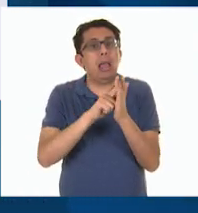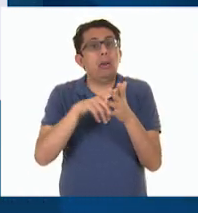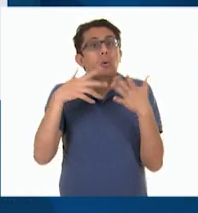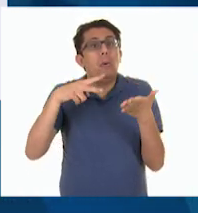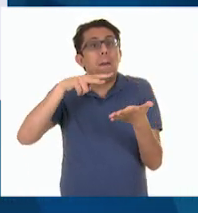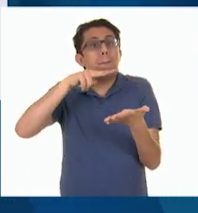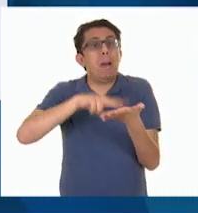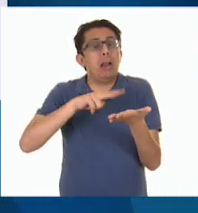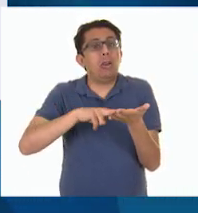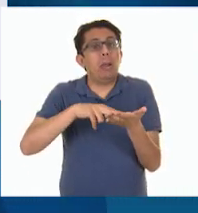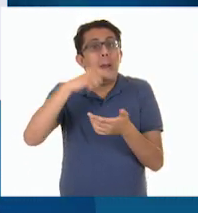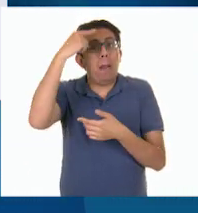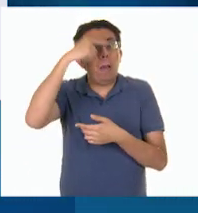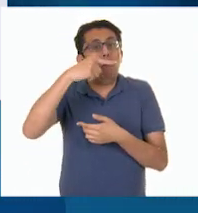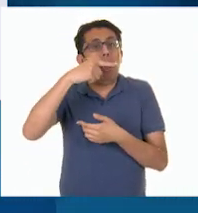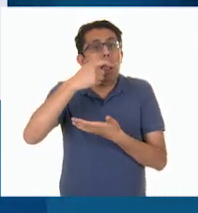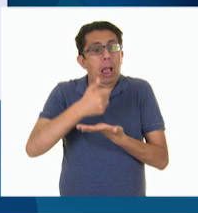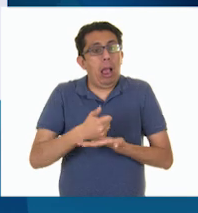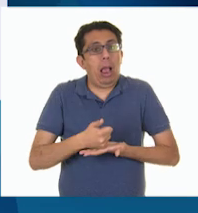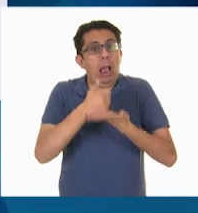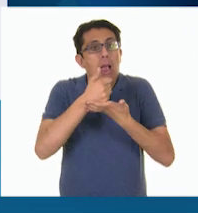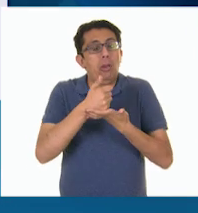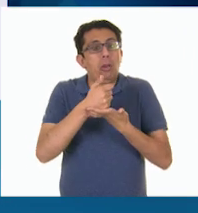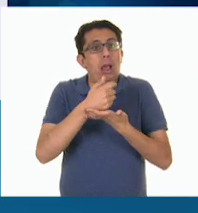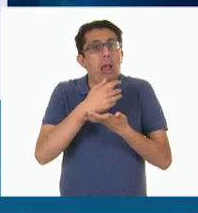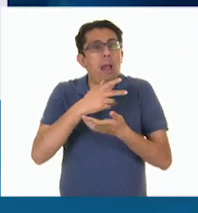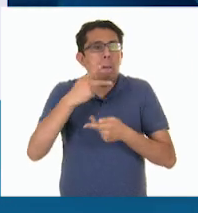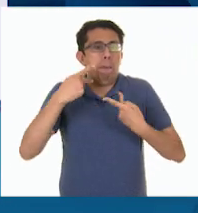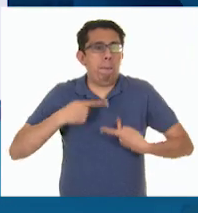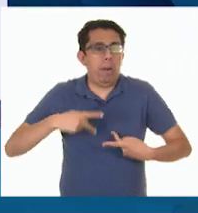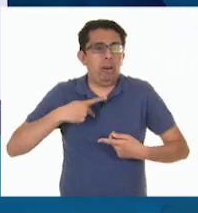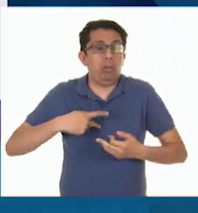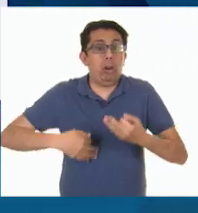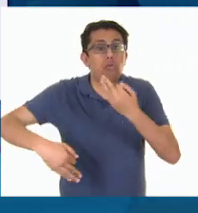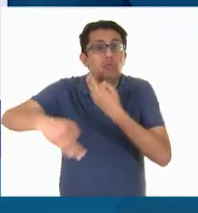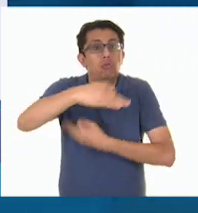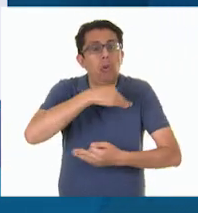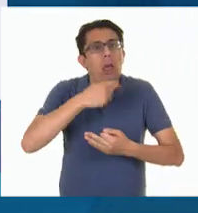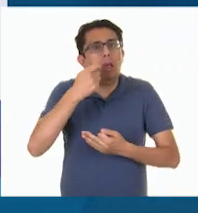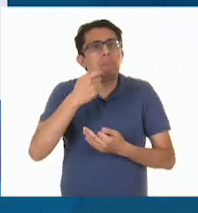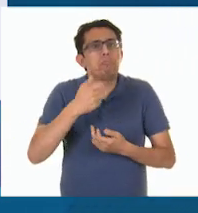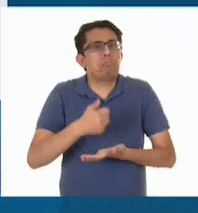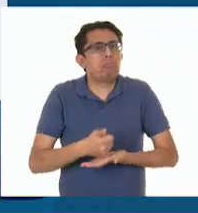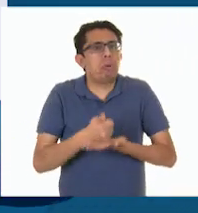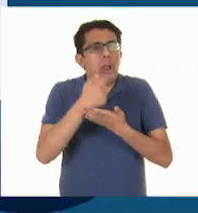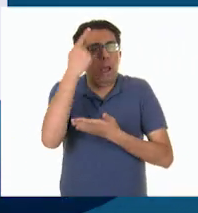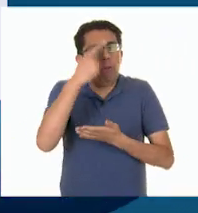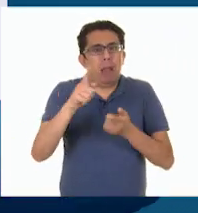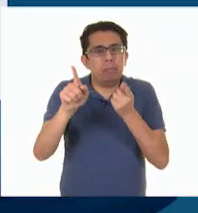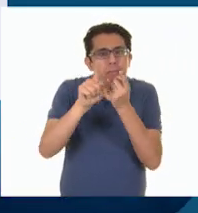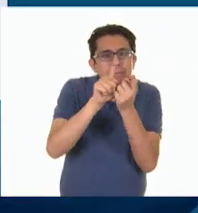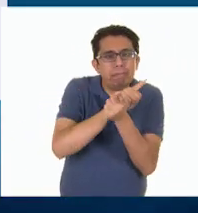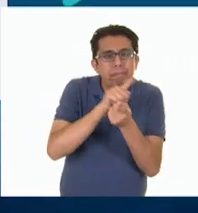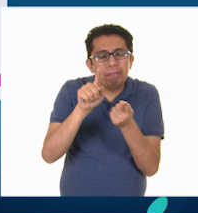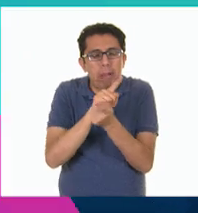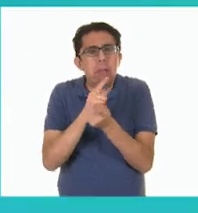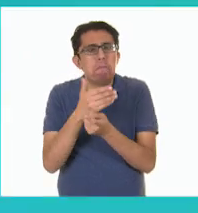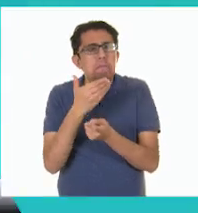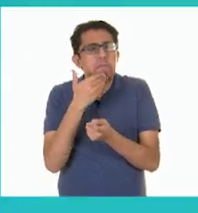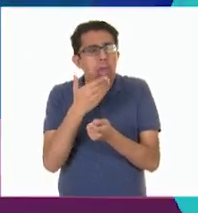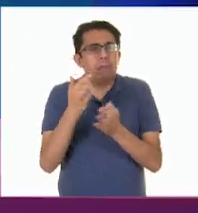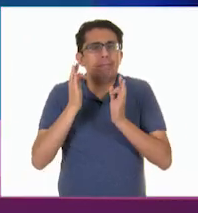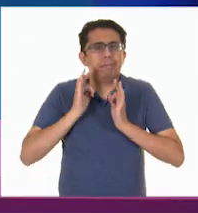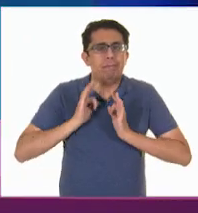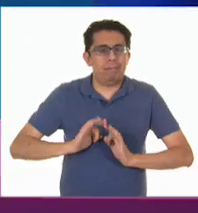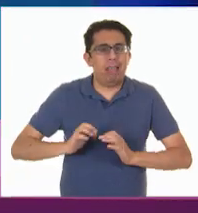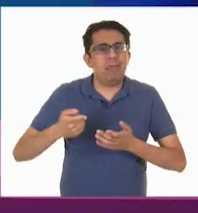existe para beneficio de todas y todos y que regula nuestras relaciones para vivir en bienestar en sociedad.